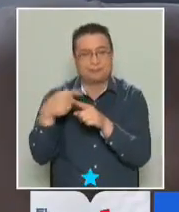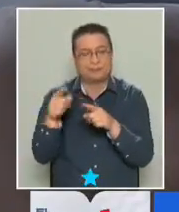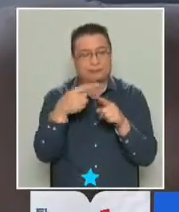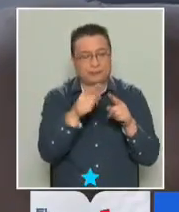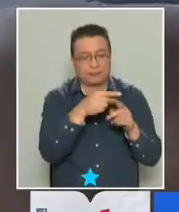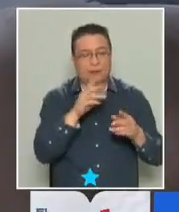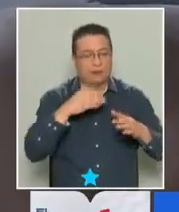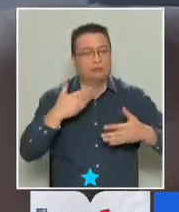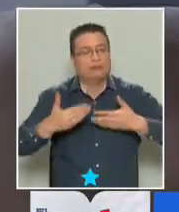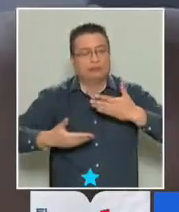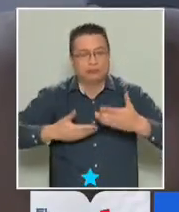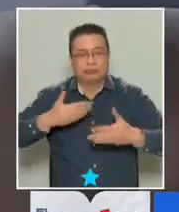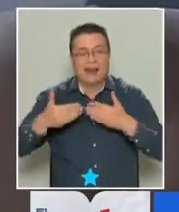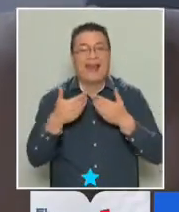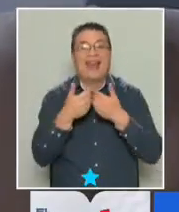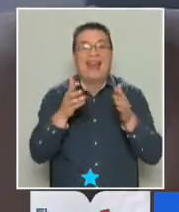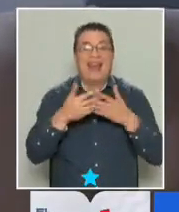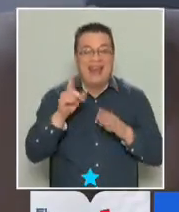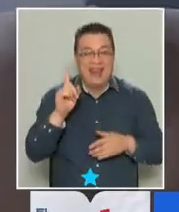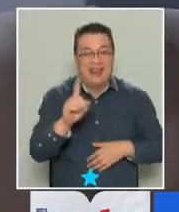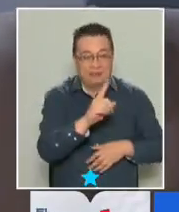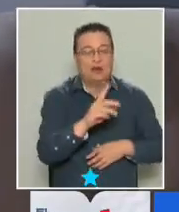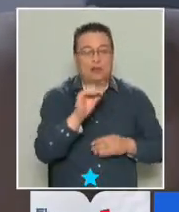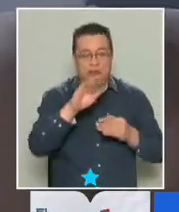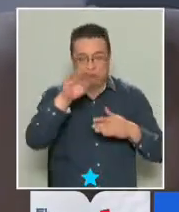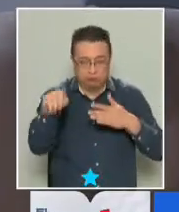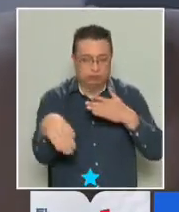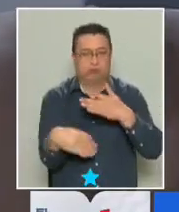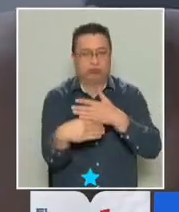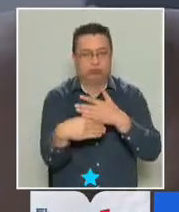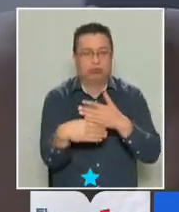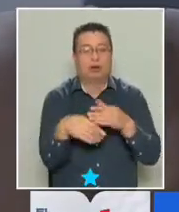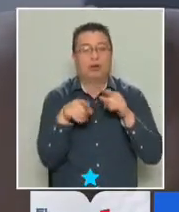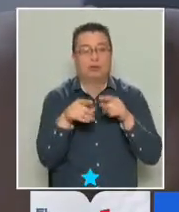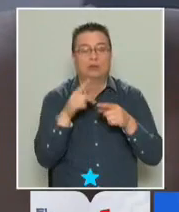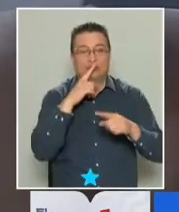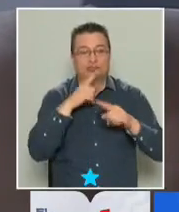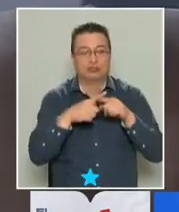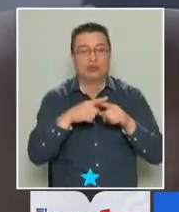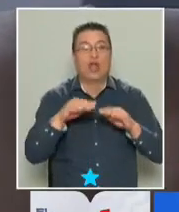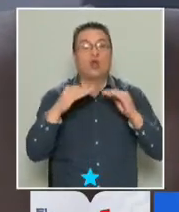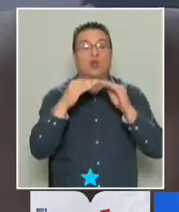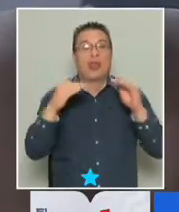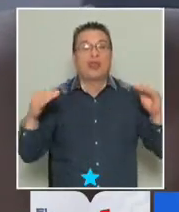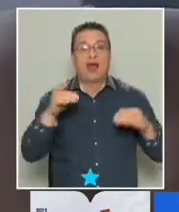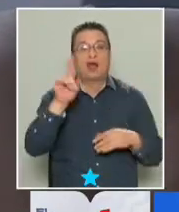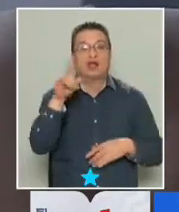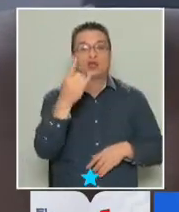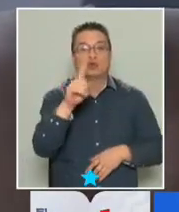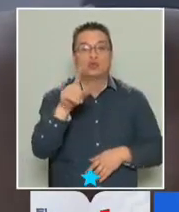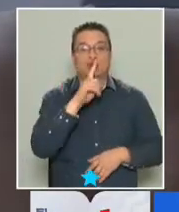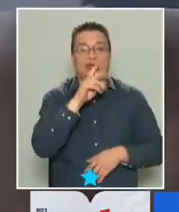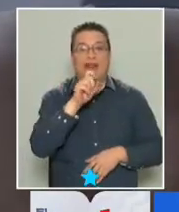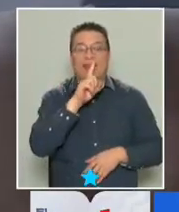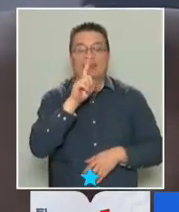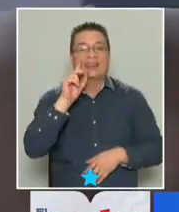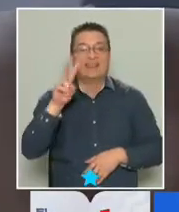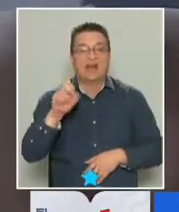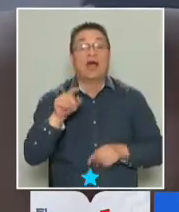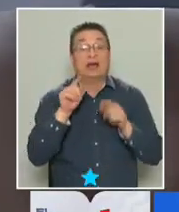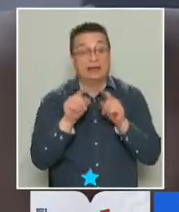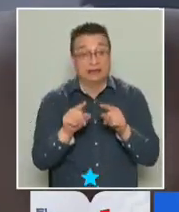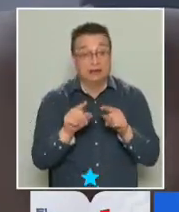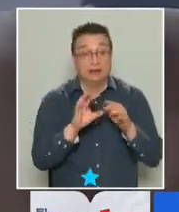libre desenvolvimiento de las personas se complementa con lo que se llama la igualdad sustantiva y esto tiende en el